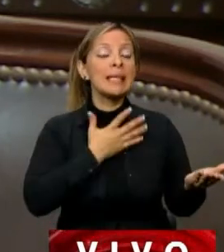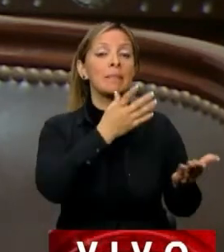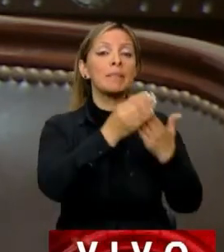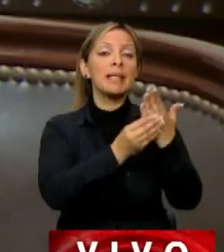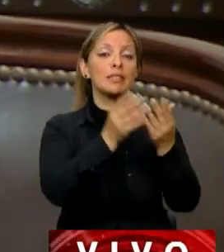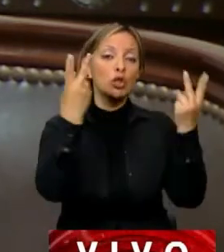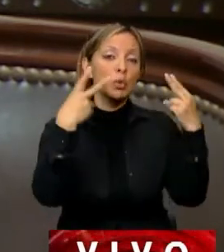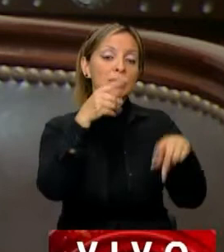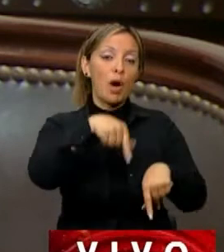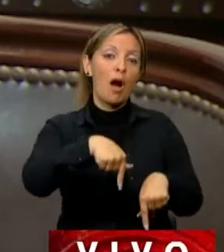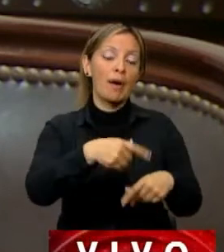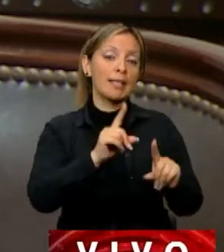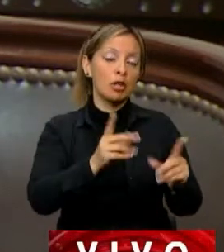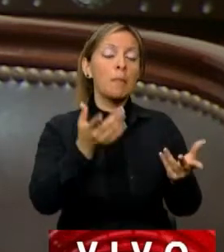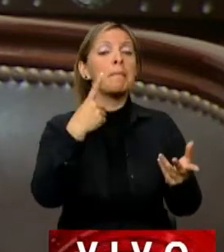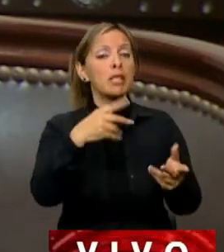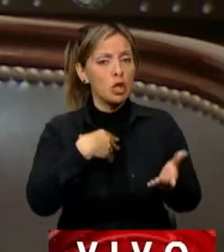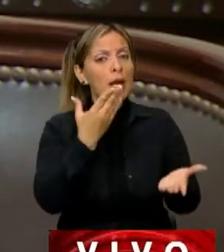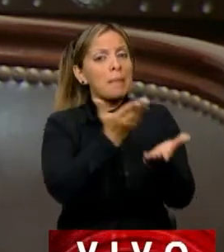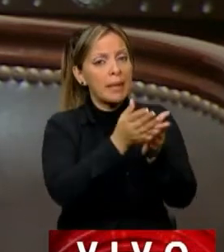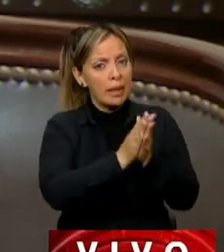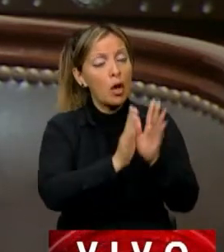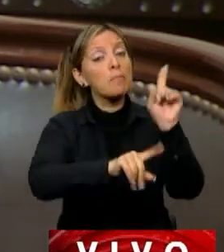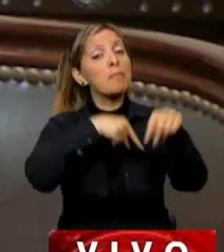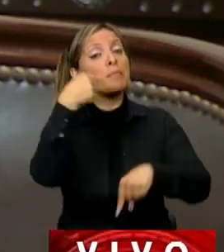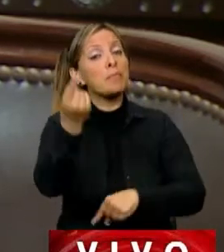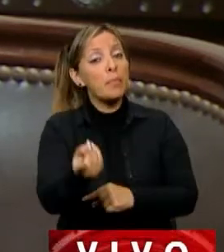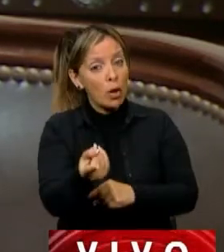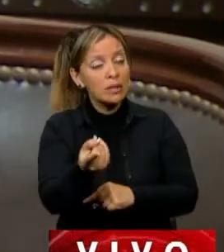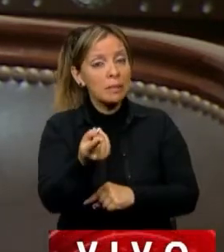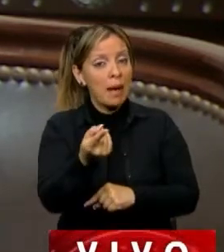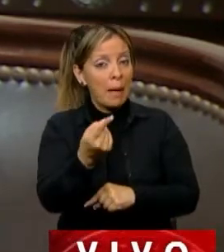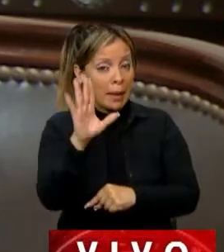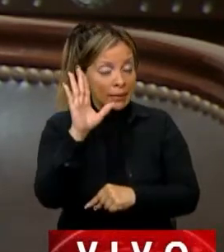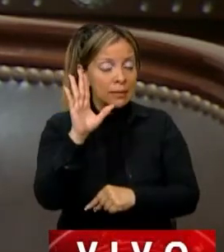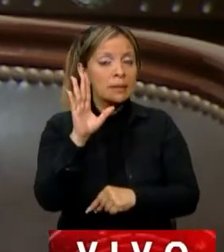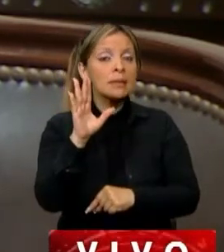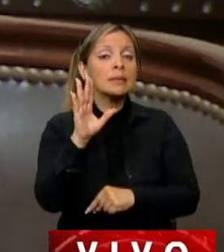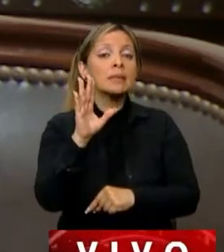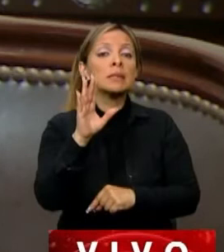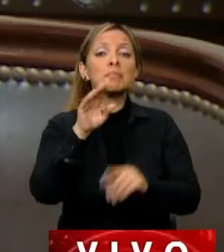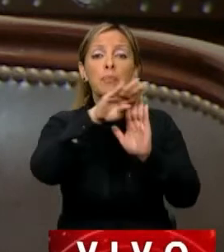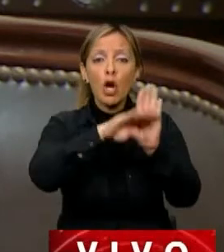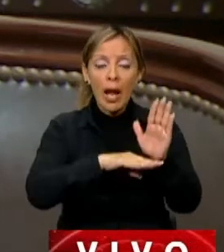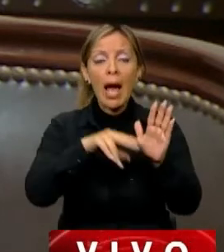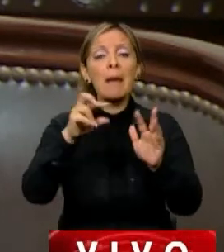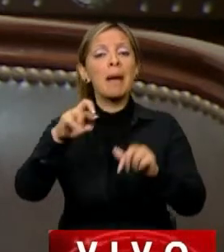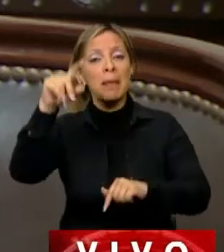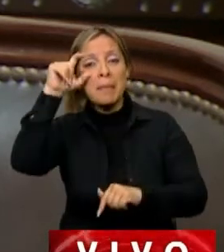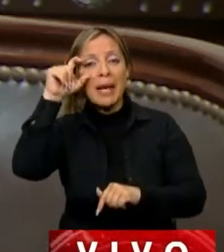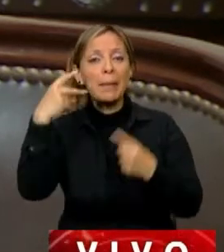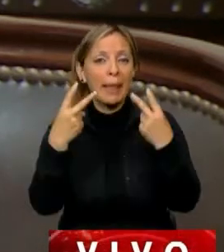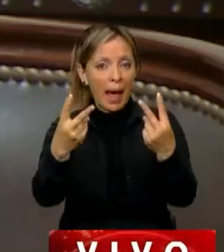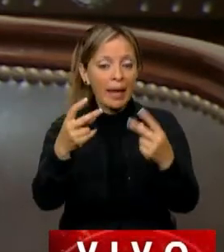Turismo en este momento, pero yo le pediría que la próxima vez que salga otro previaje